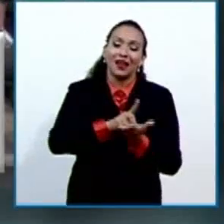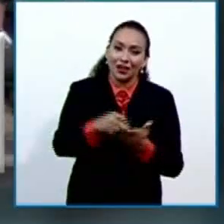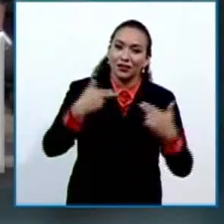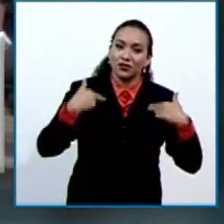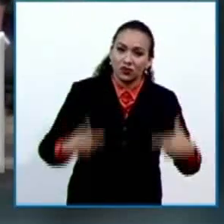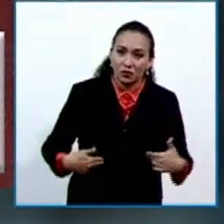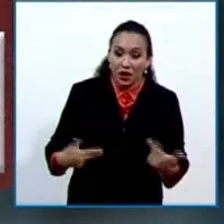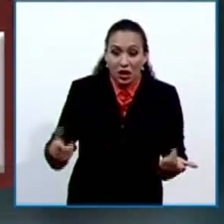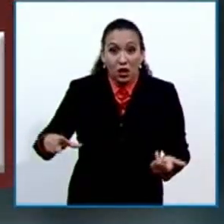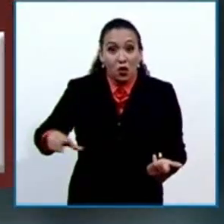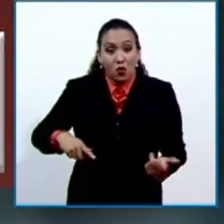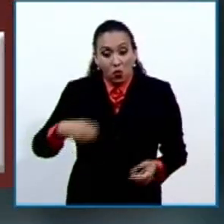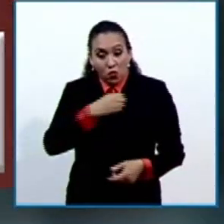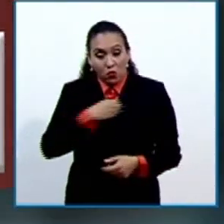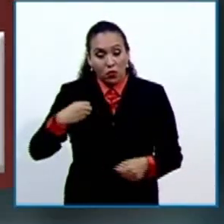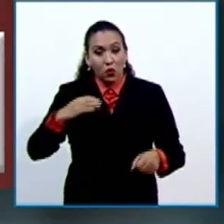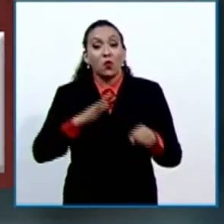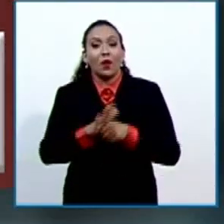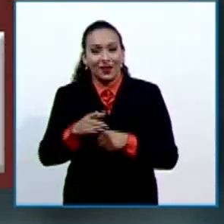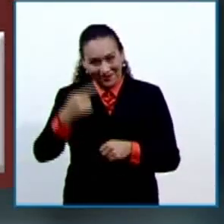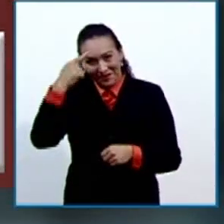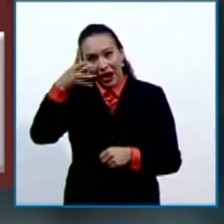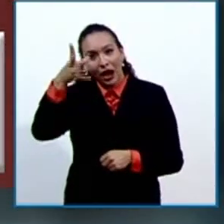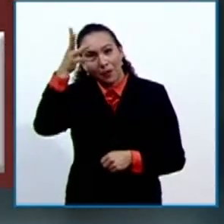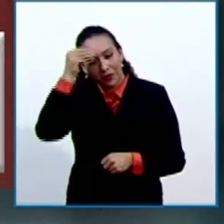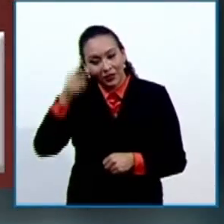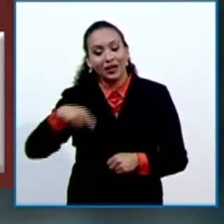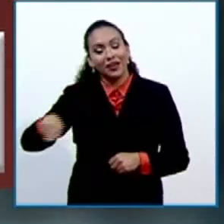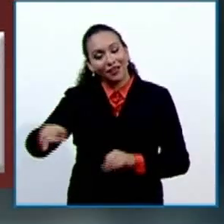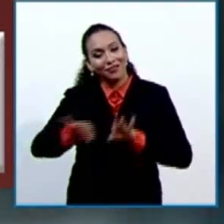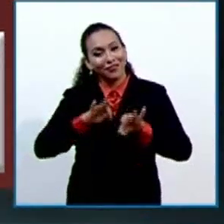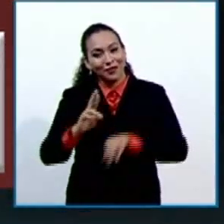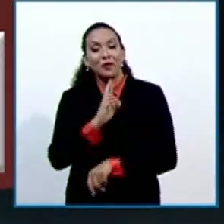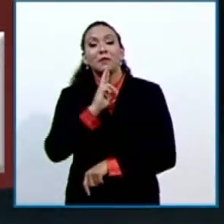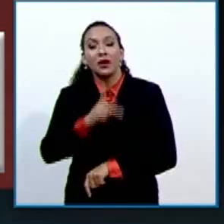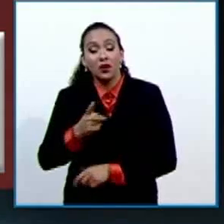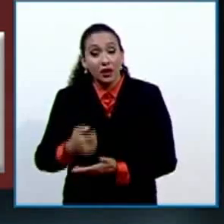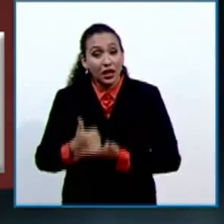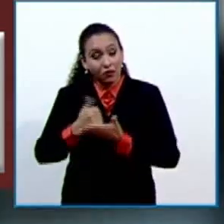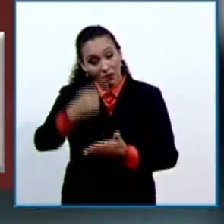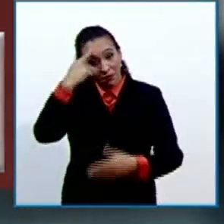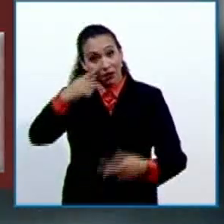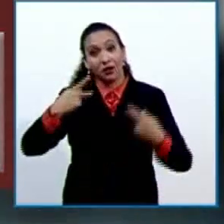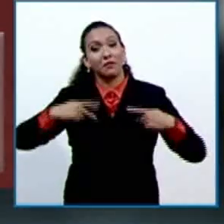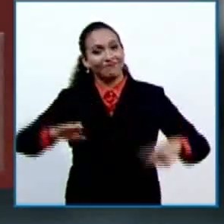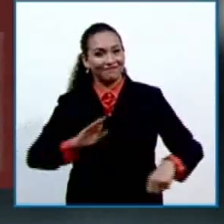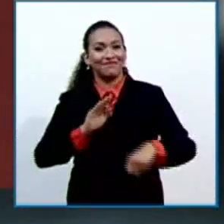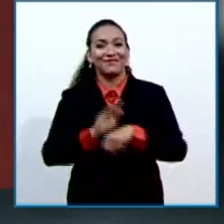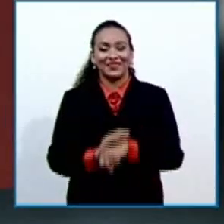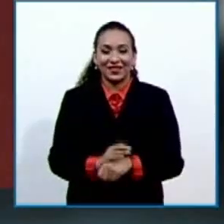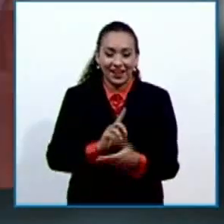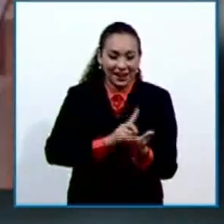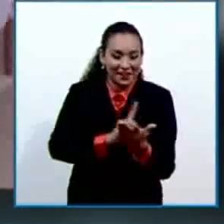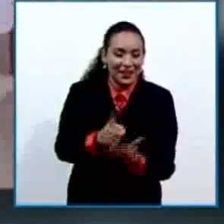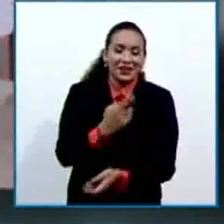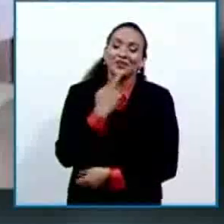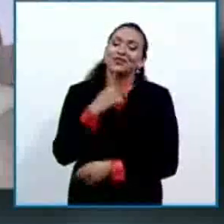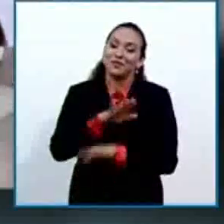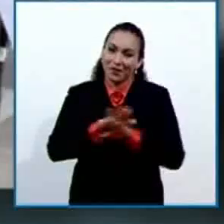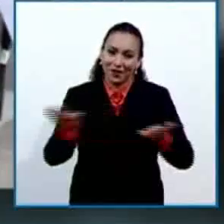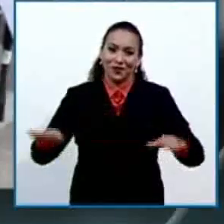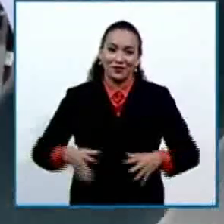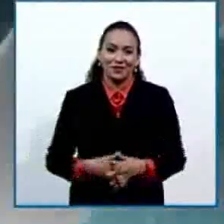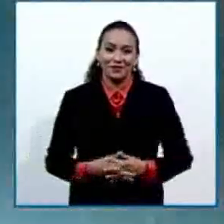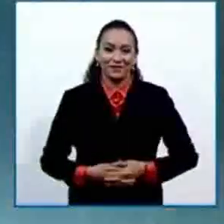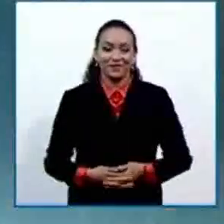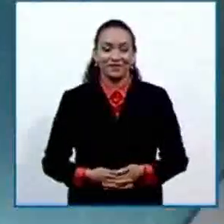Estado, con el objetivo de desarrollar sus competencias, así como fortalecer la defensa y promoción de los derechos al impartir